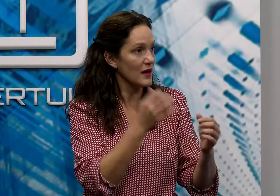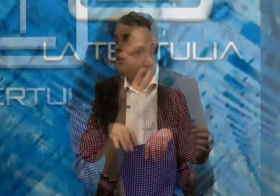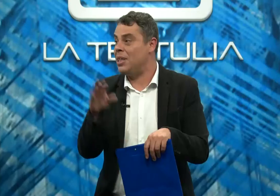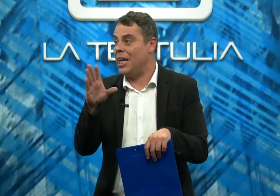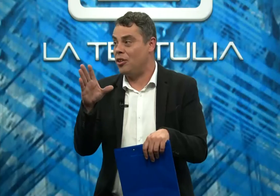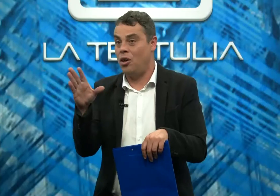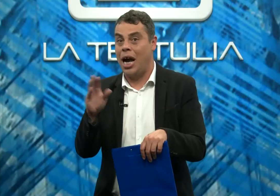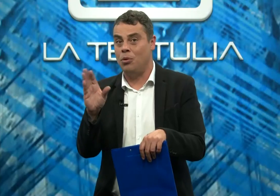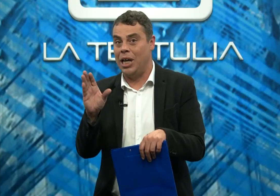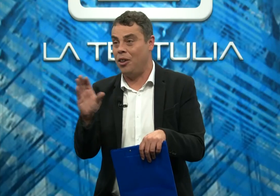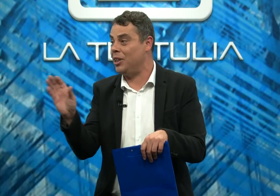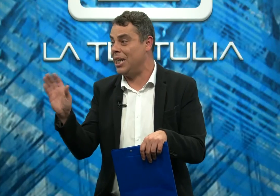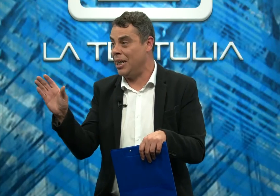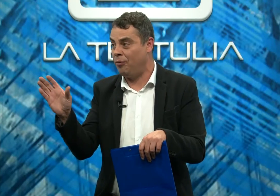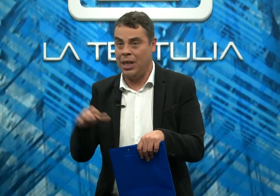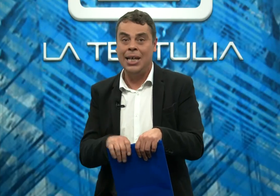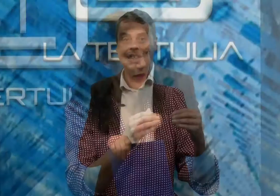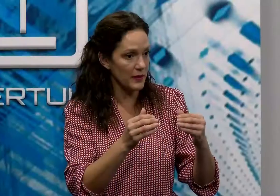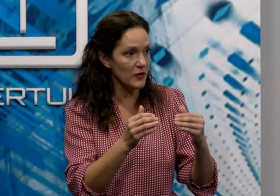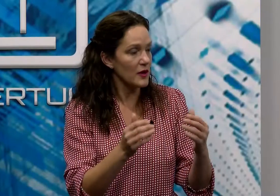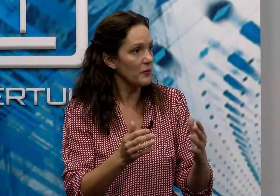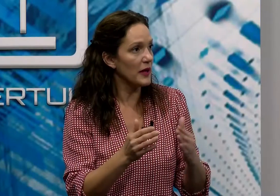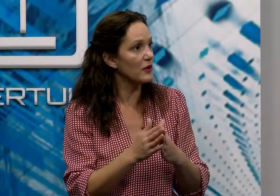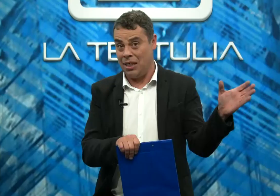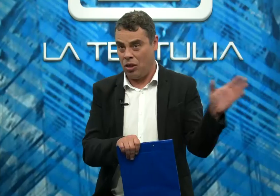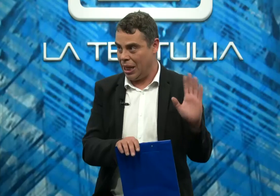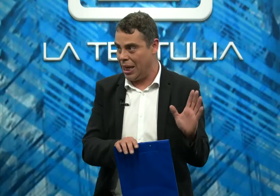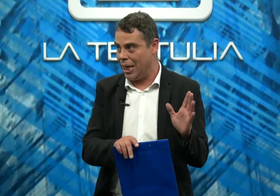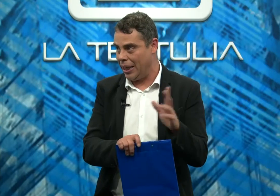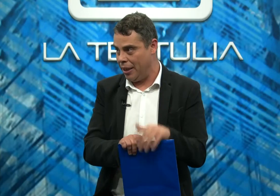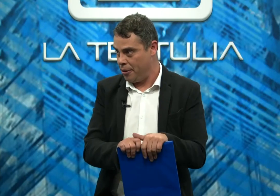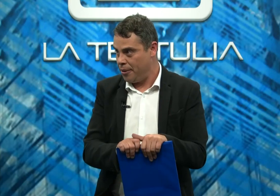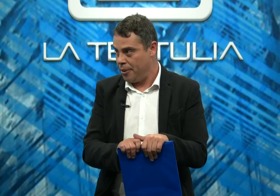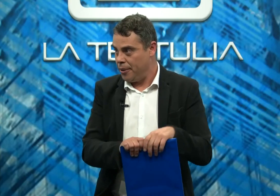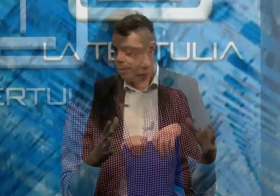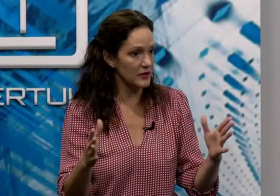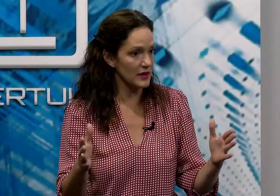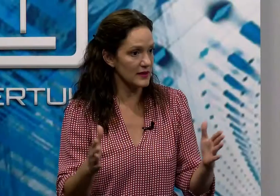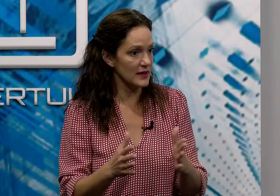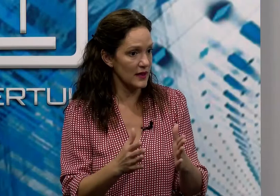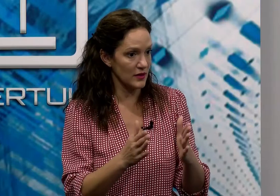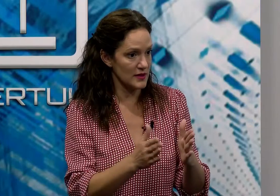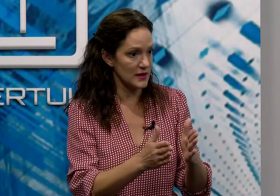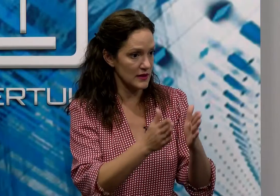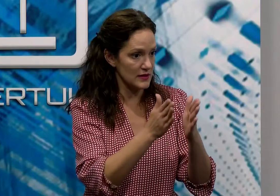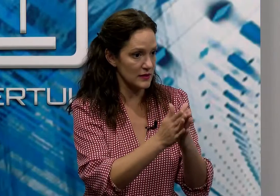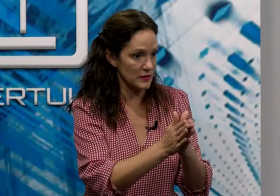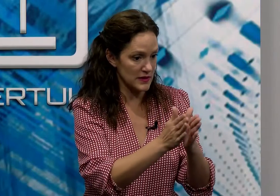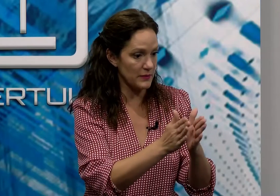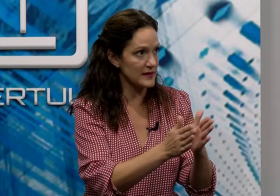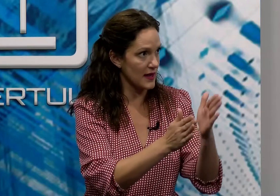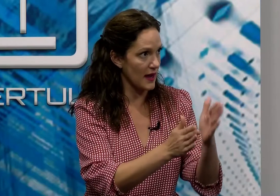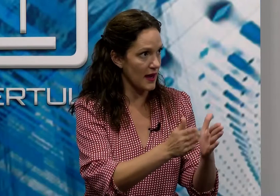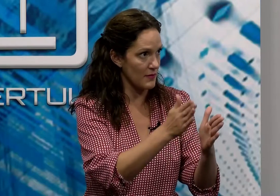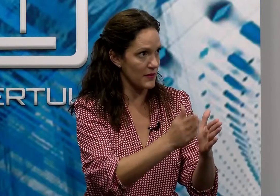UCI, 16.900 acumulados en Tenerife, 16.600 en Gran Canaria. Pero que son unos parámetros que están claros, es decir,